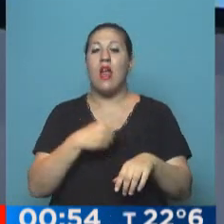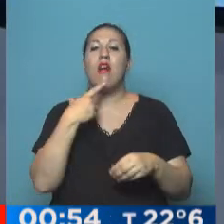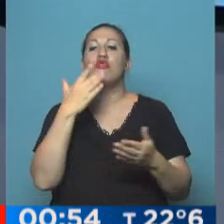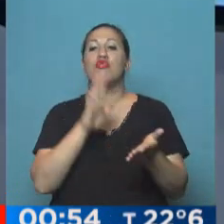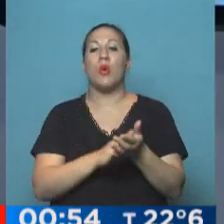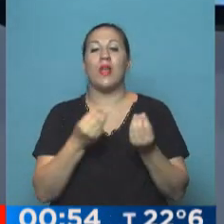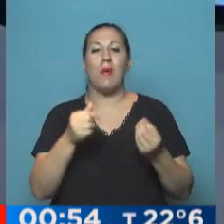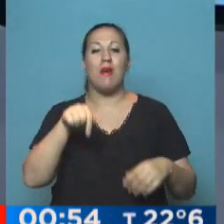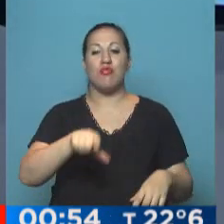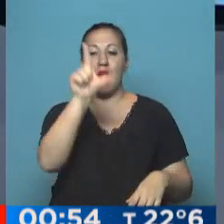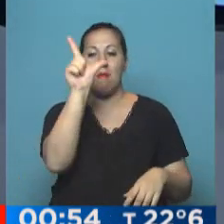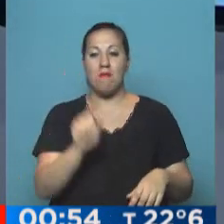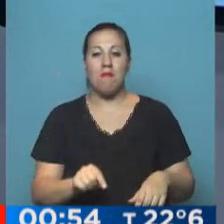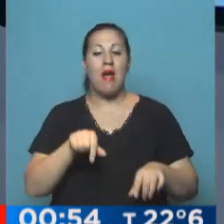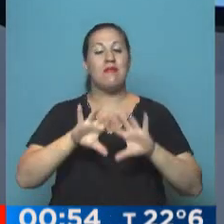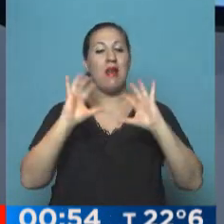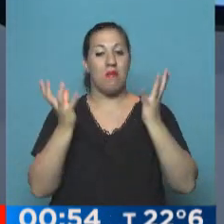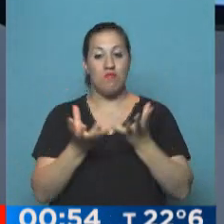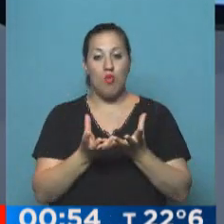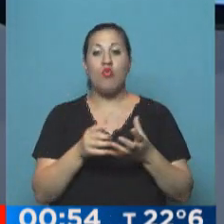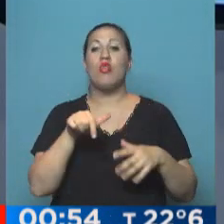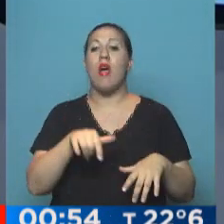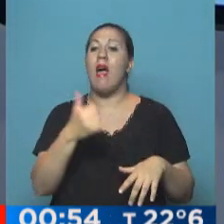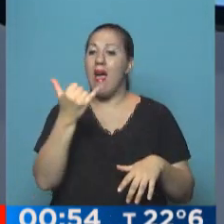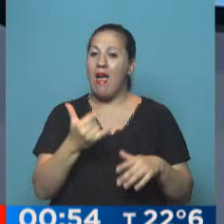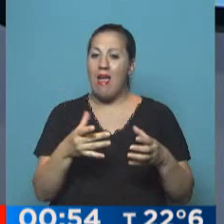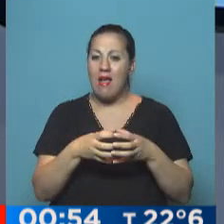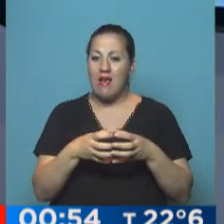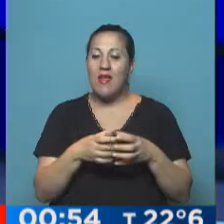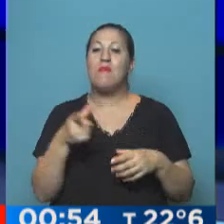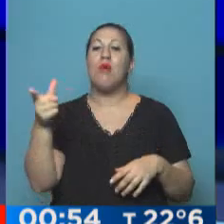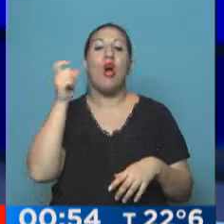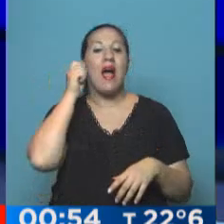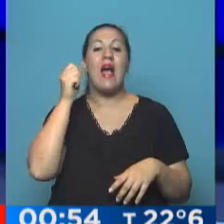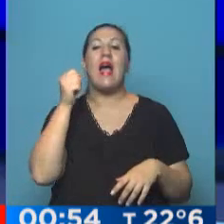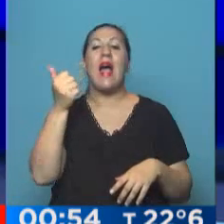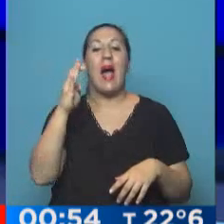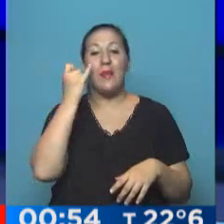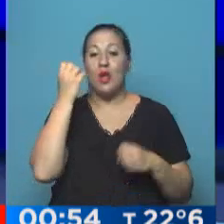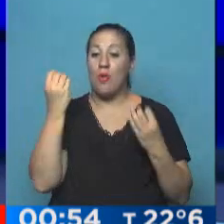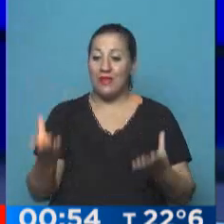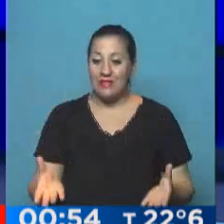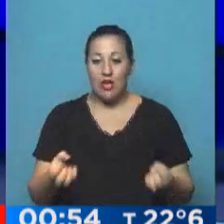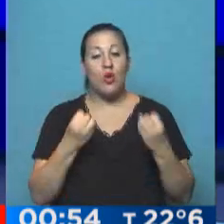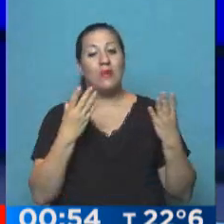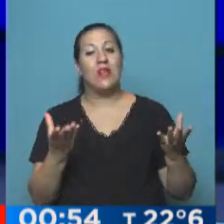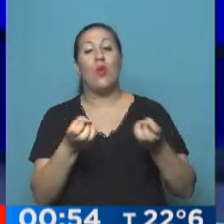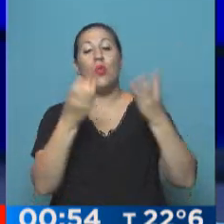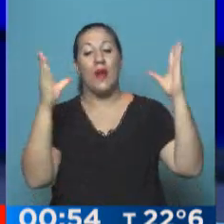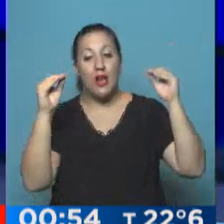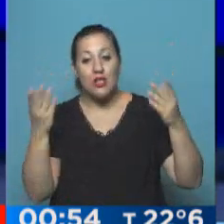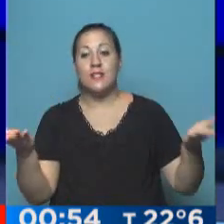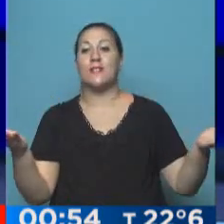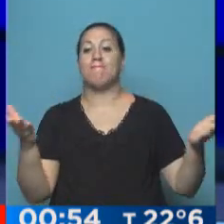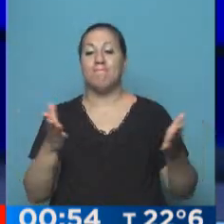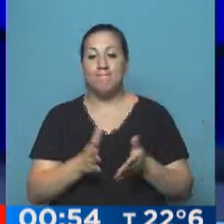país, la región y el mundo. No estoy solo. Hay equipo. Gaby Previtera, ¿cómo te va? ¿Cómo estás, Pablo? Muy buenas noches.